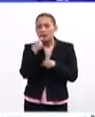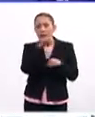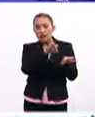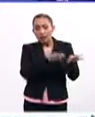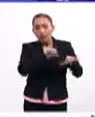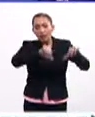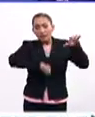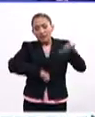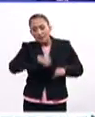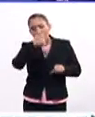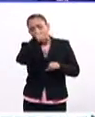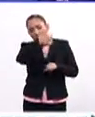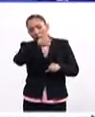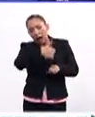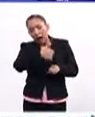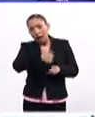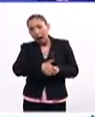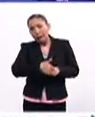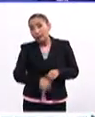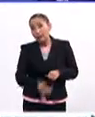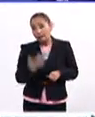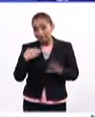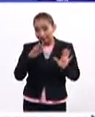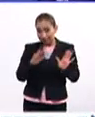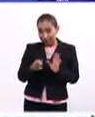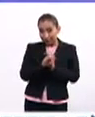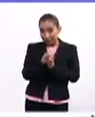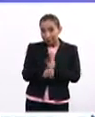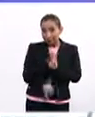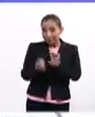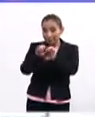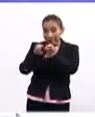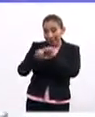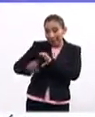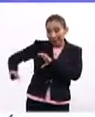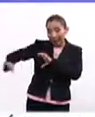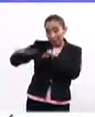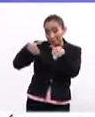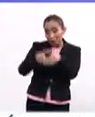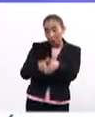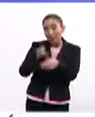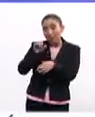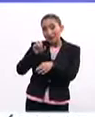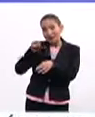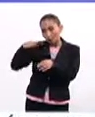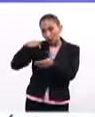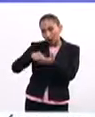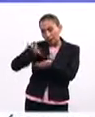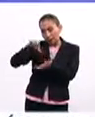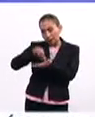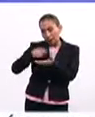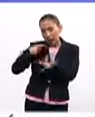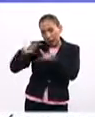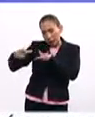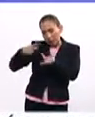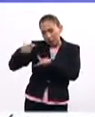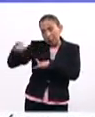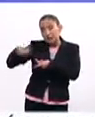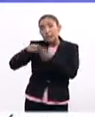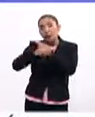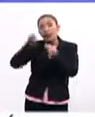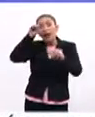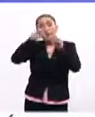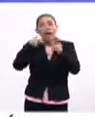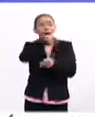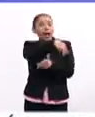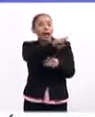Claro, y en ese sentido, nuestros equipos de la SEP Central desarrollan estos